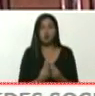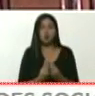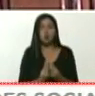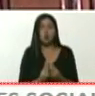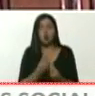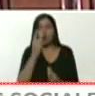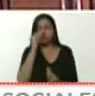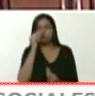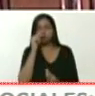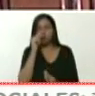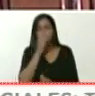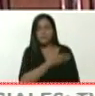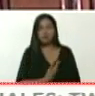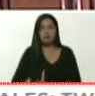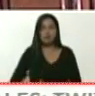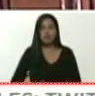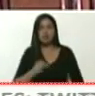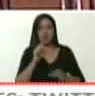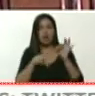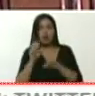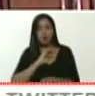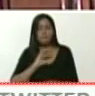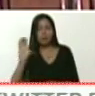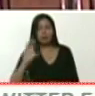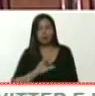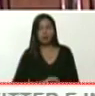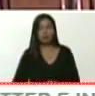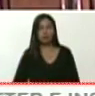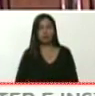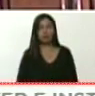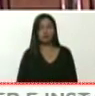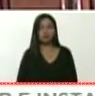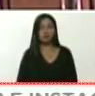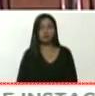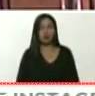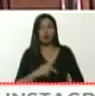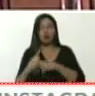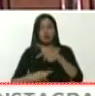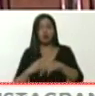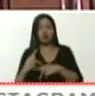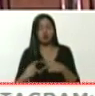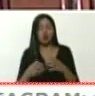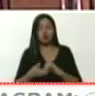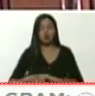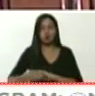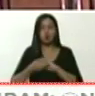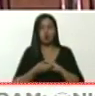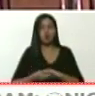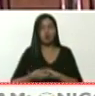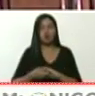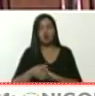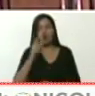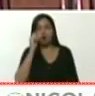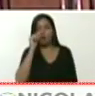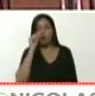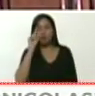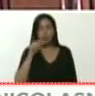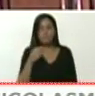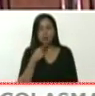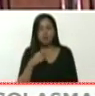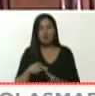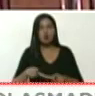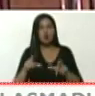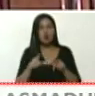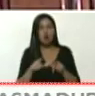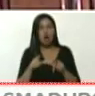Malaver, presidente de Agropatria, y el productor trujillano Francisco Barazarte en el sector